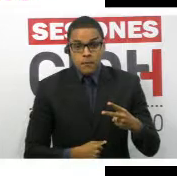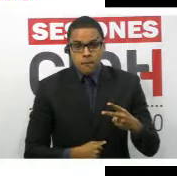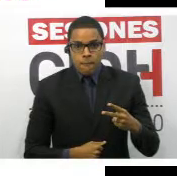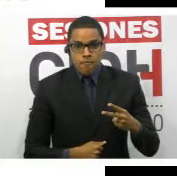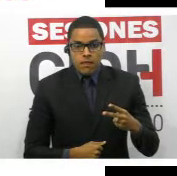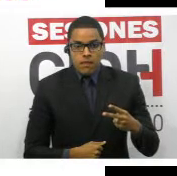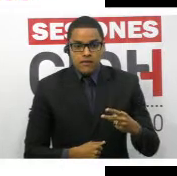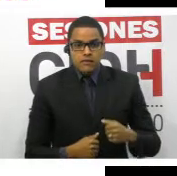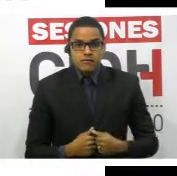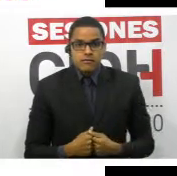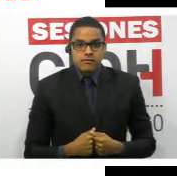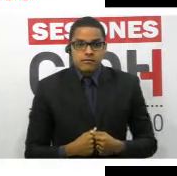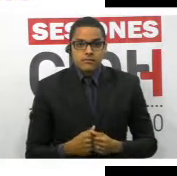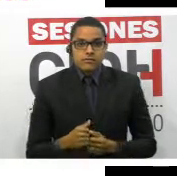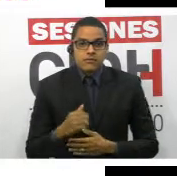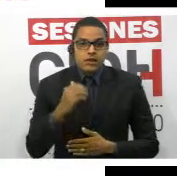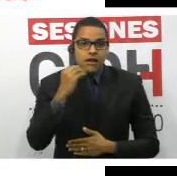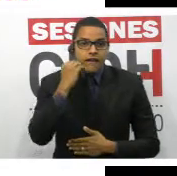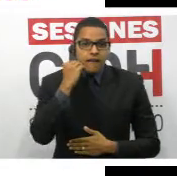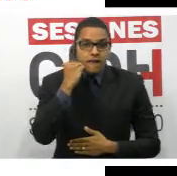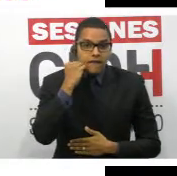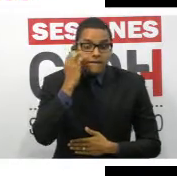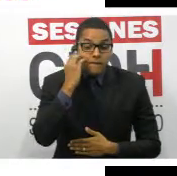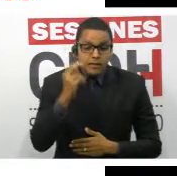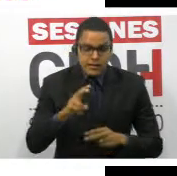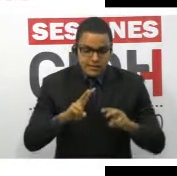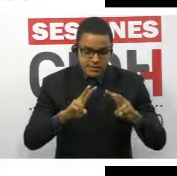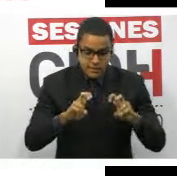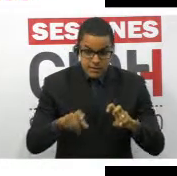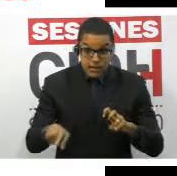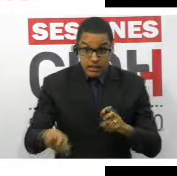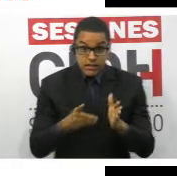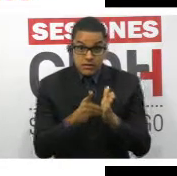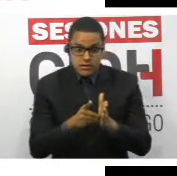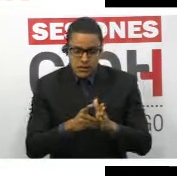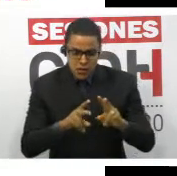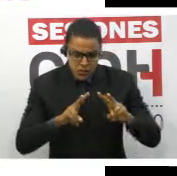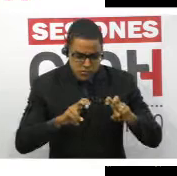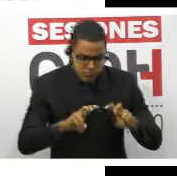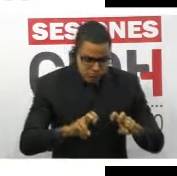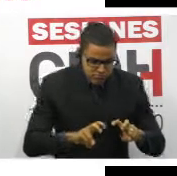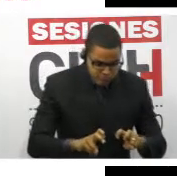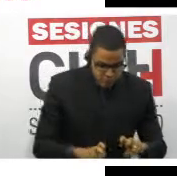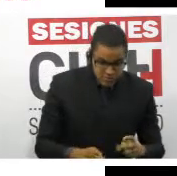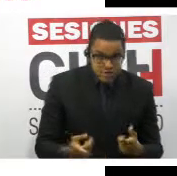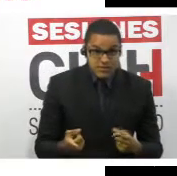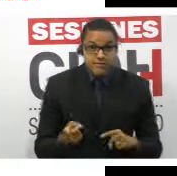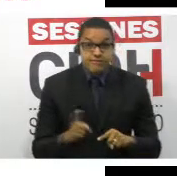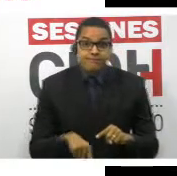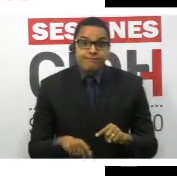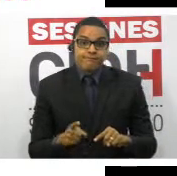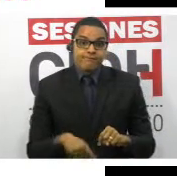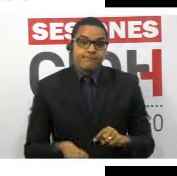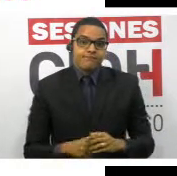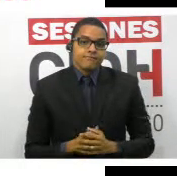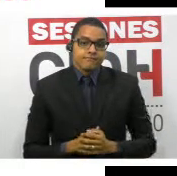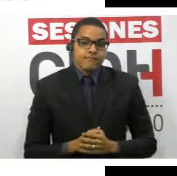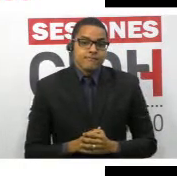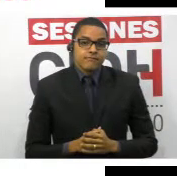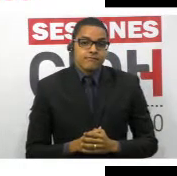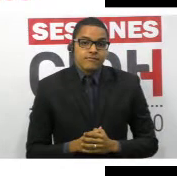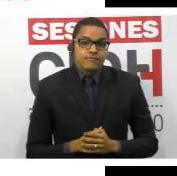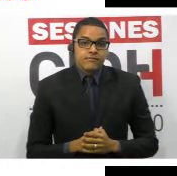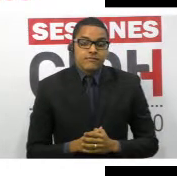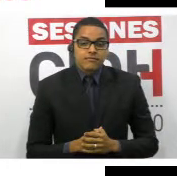fuerte digamos falta de acceso a información oportuna y sanitariamente efectiva digamos toda la la readecuación y toda la